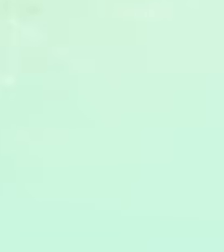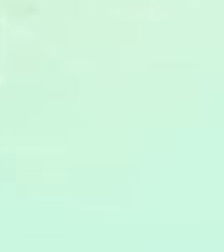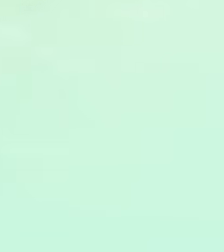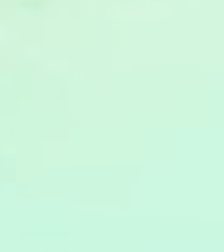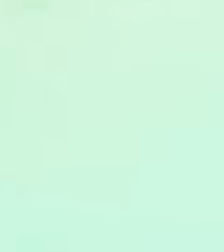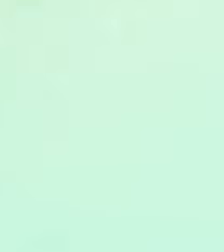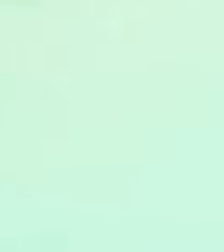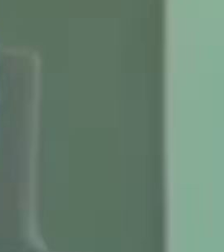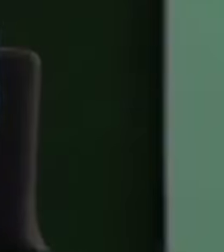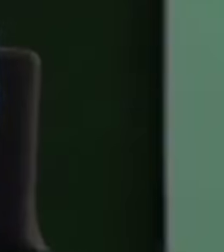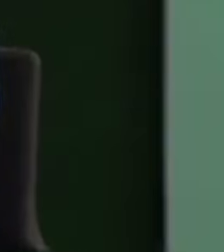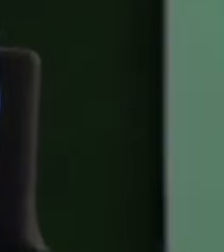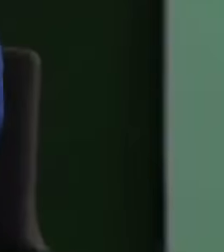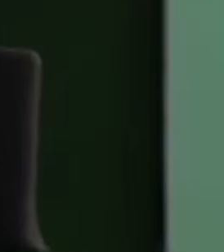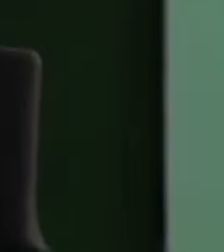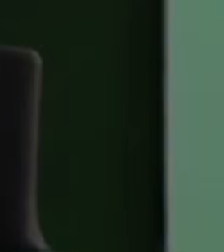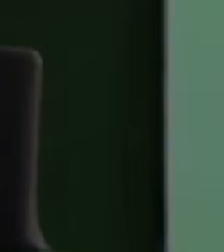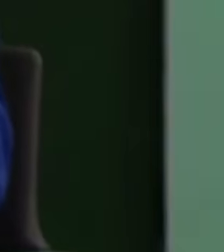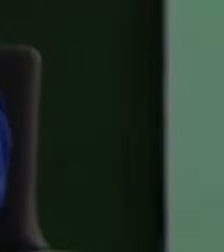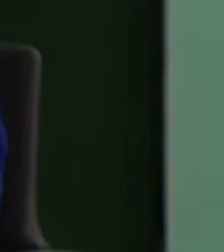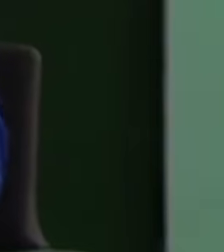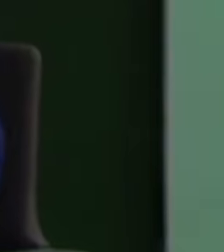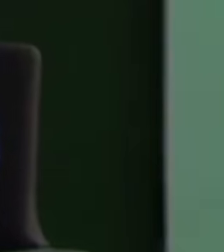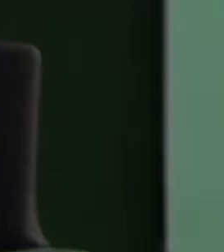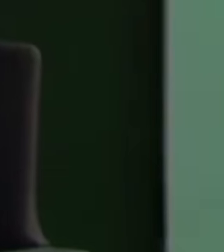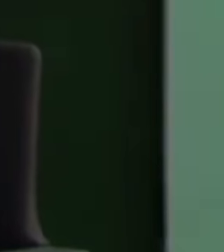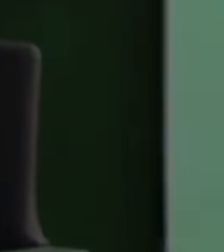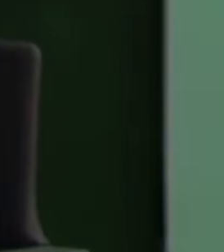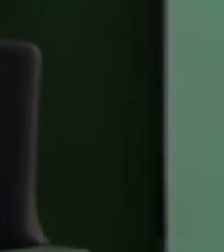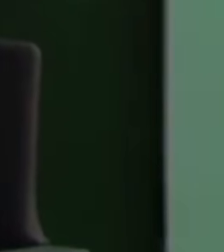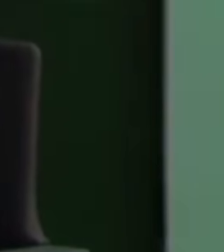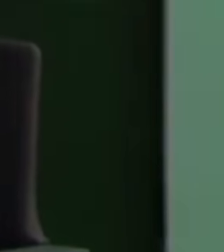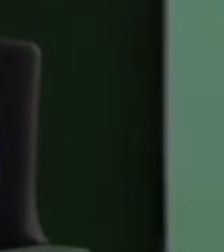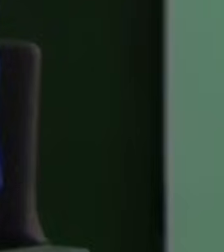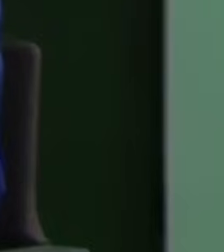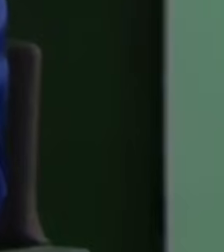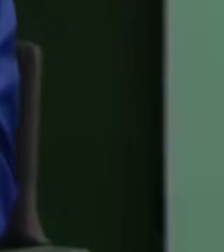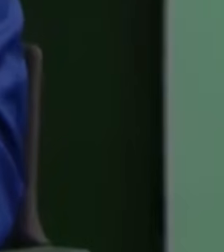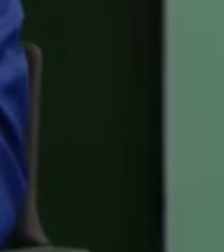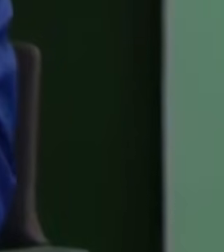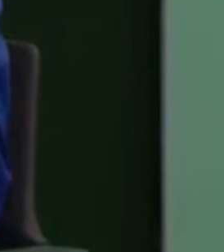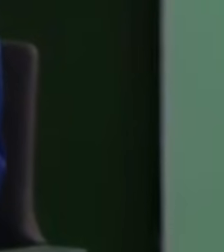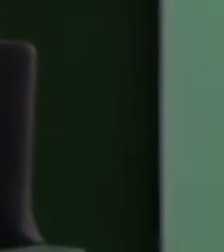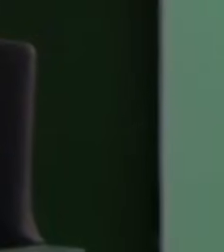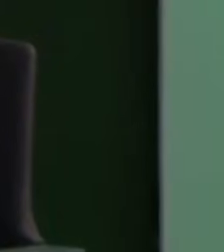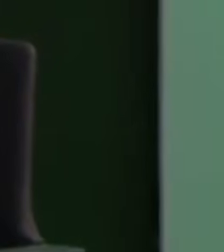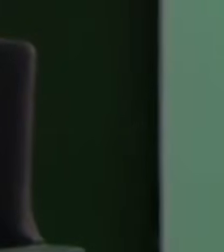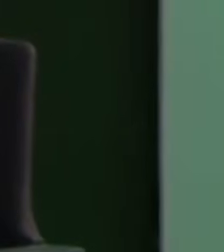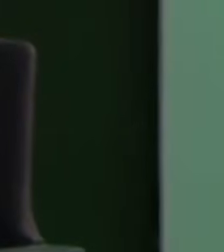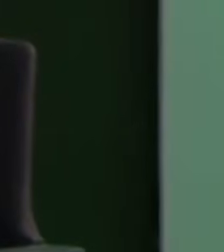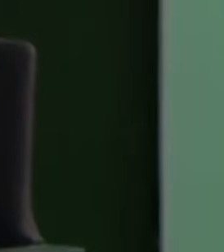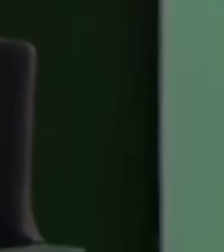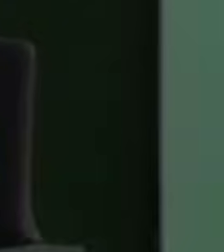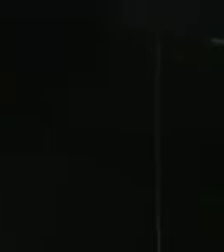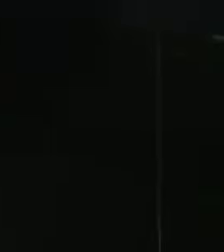tuchi seguimos con más mbd noticias segundo bloque y como dijimos ya está con nosotros el diputado del frente